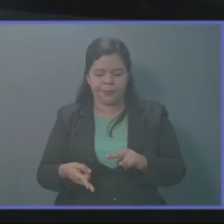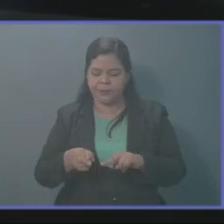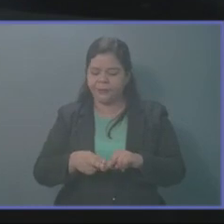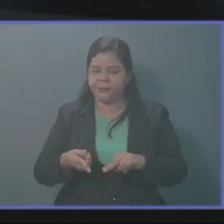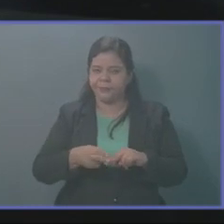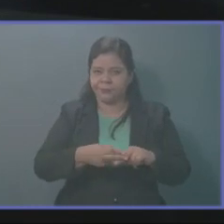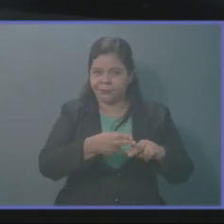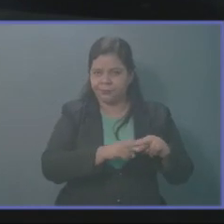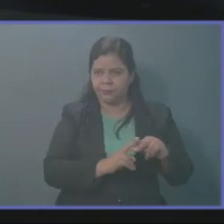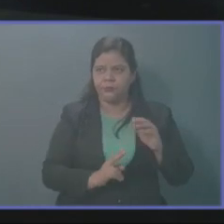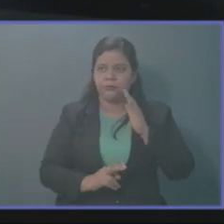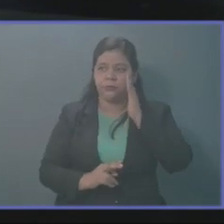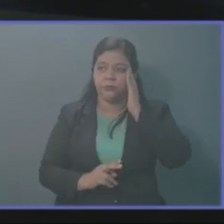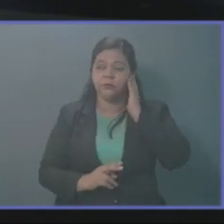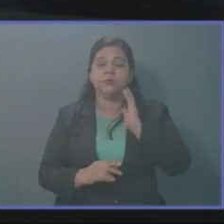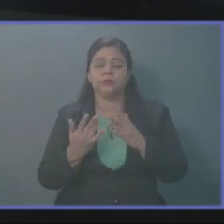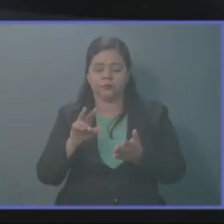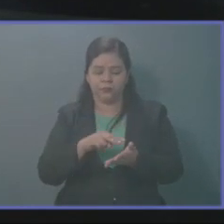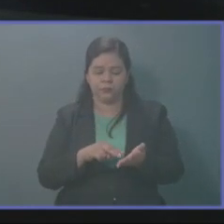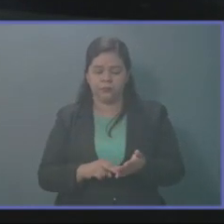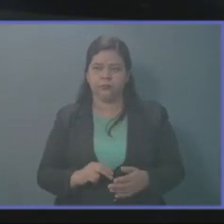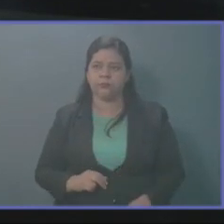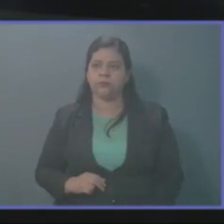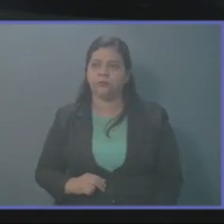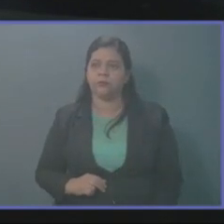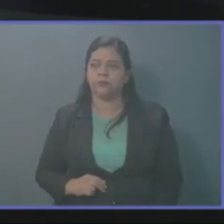recargos y multas. Leído, presidente.